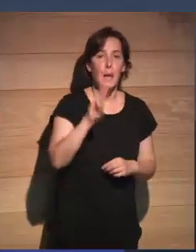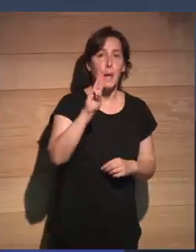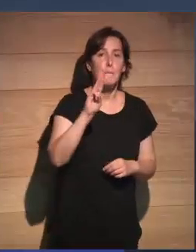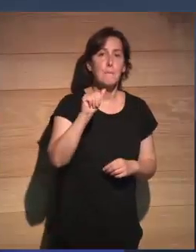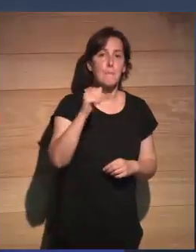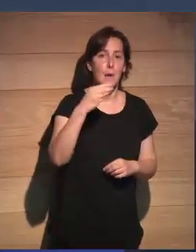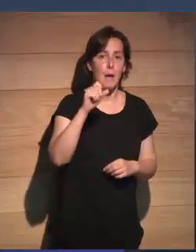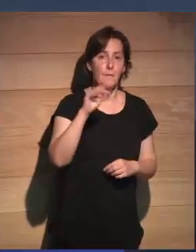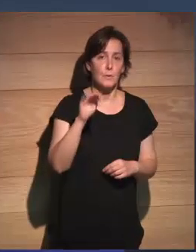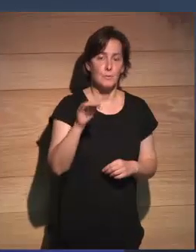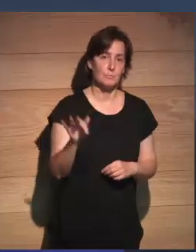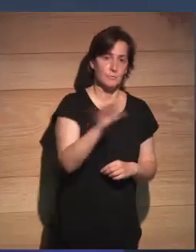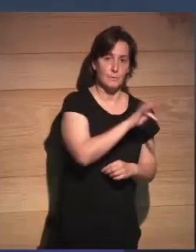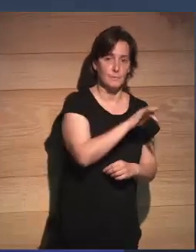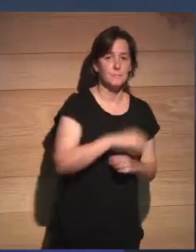favor.